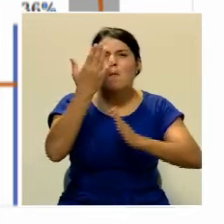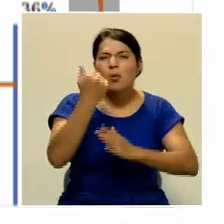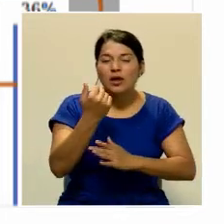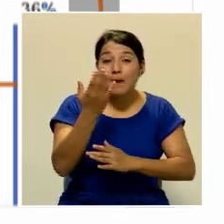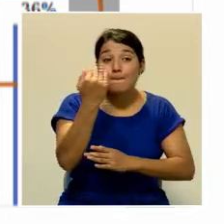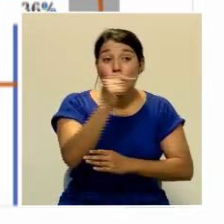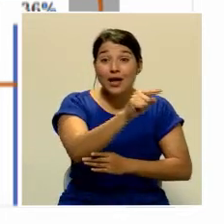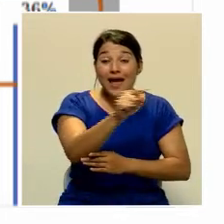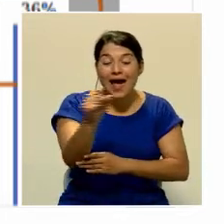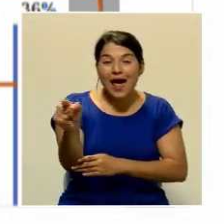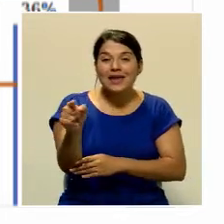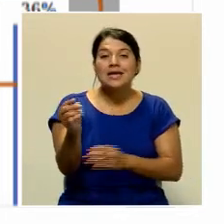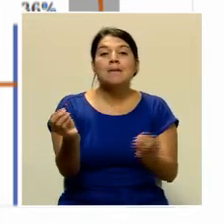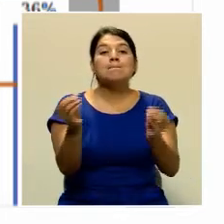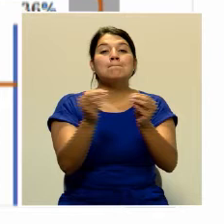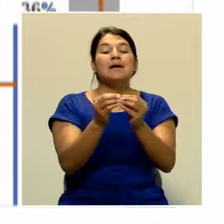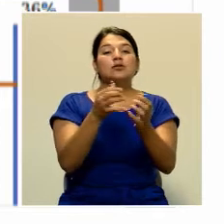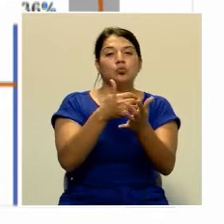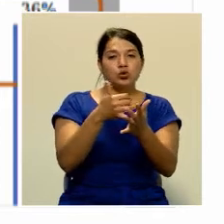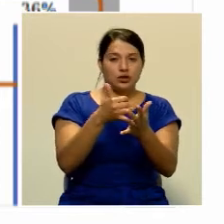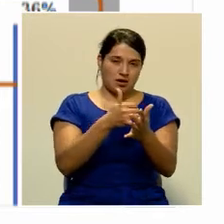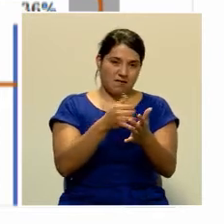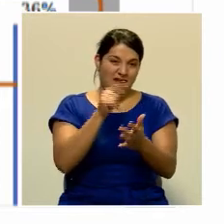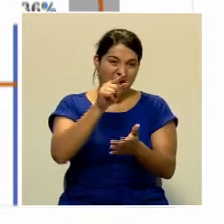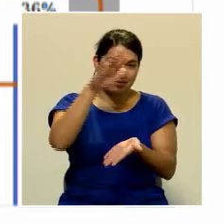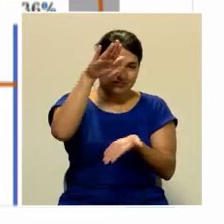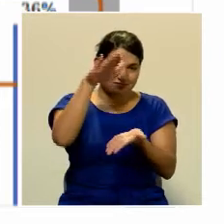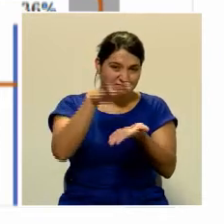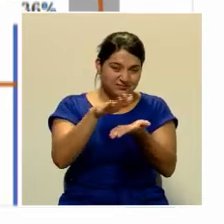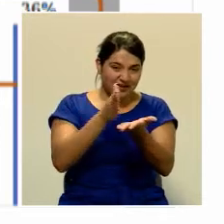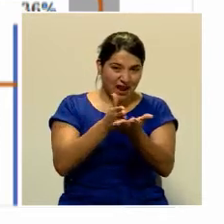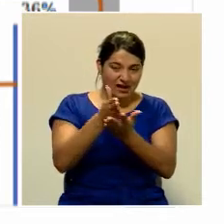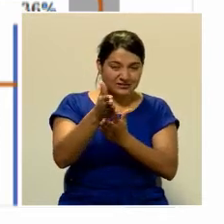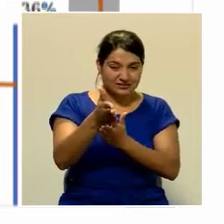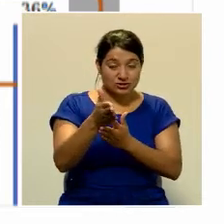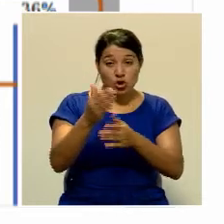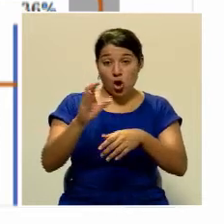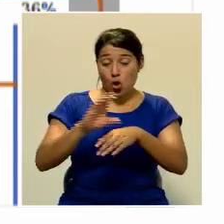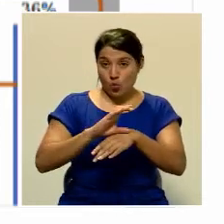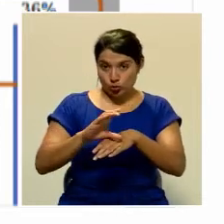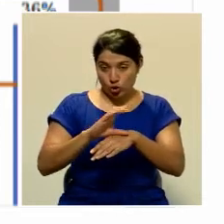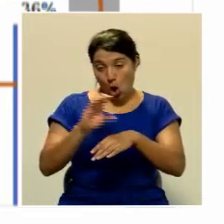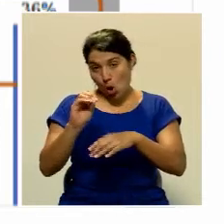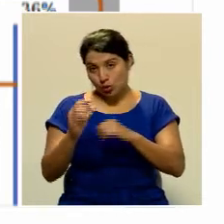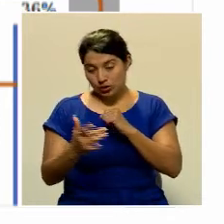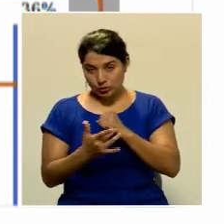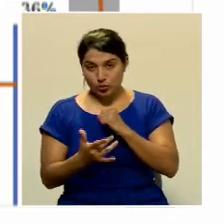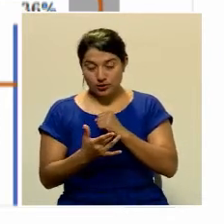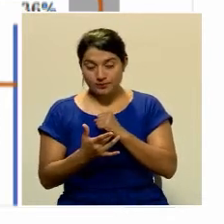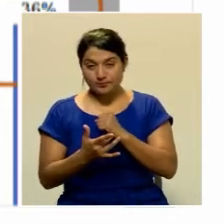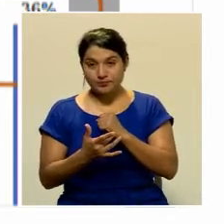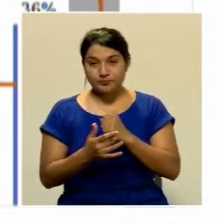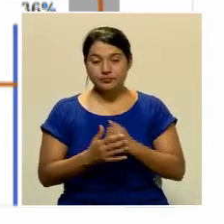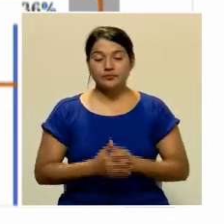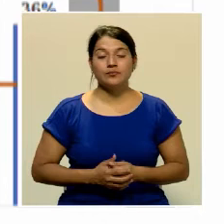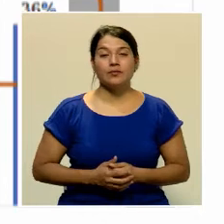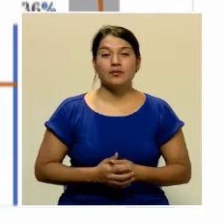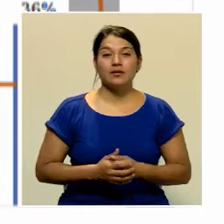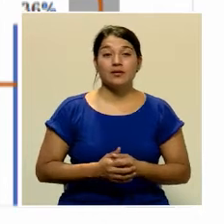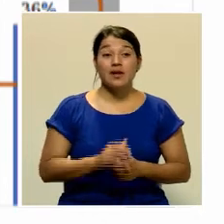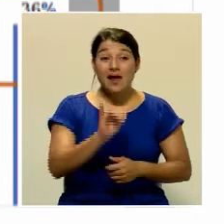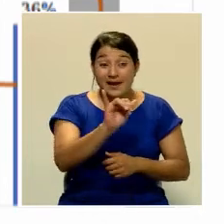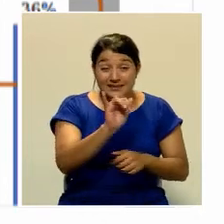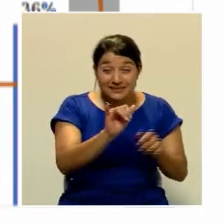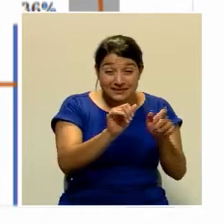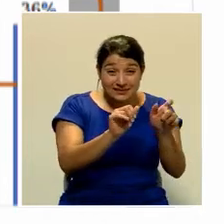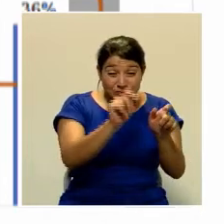una mayor vulnerabilidad, ¿verdad? Una situación más vulnerable. en estas